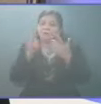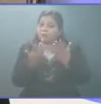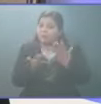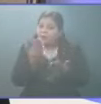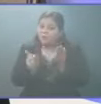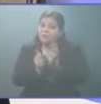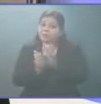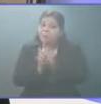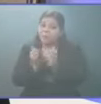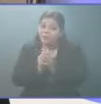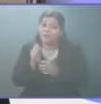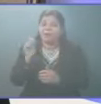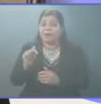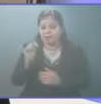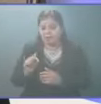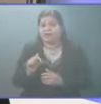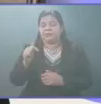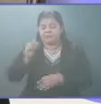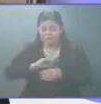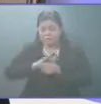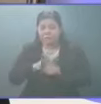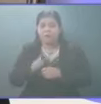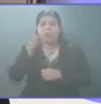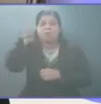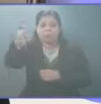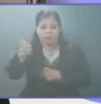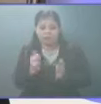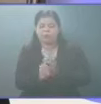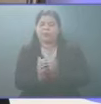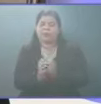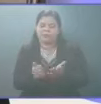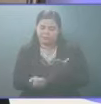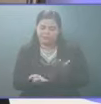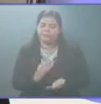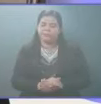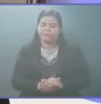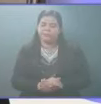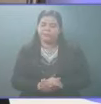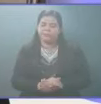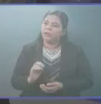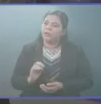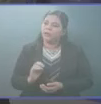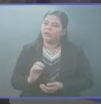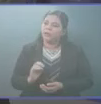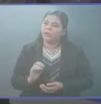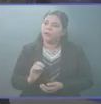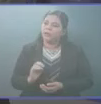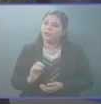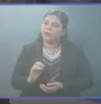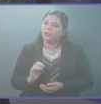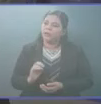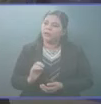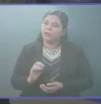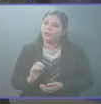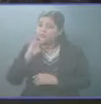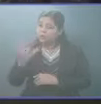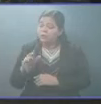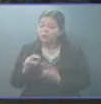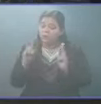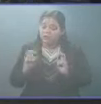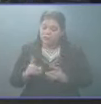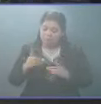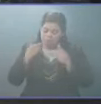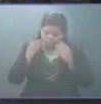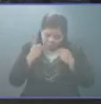complicaciones de esta situación de la pandemia. Sí, hay un tema también que usted lo tocó y es el tema de la depresión,